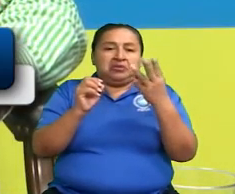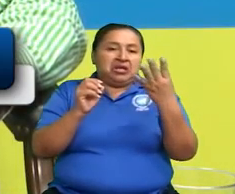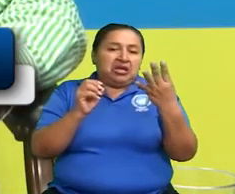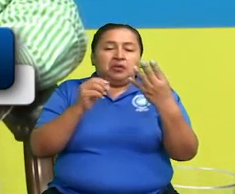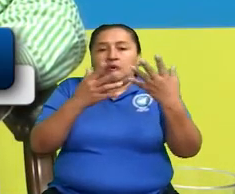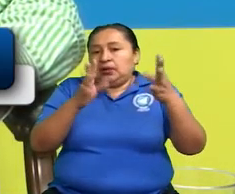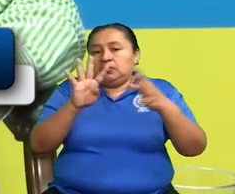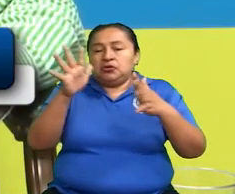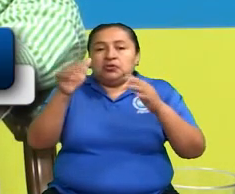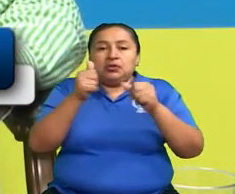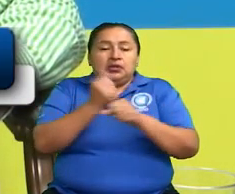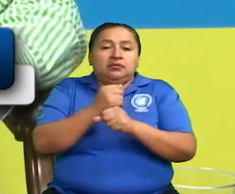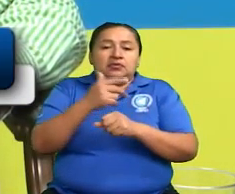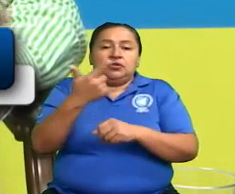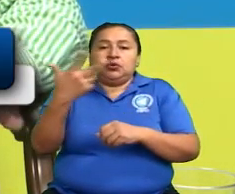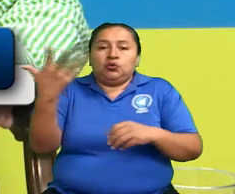5 años,